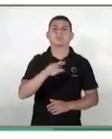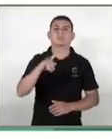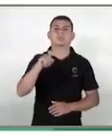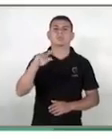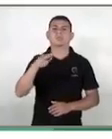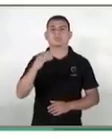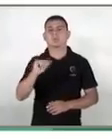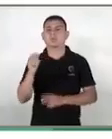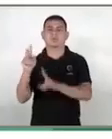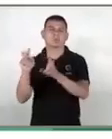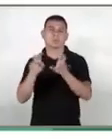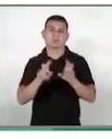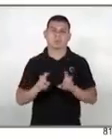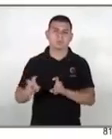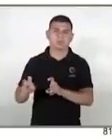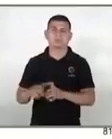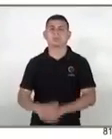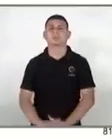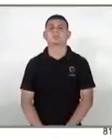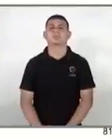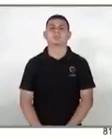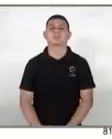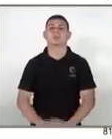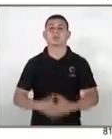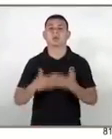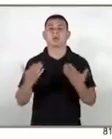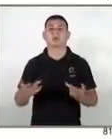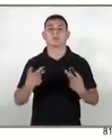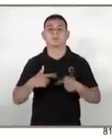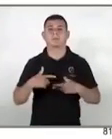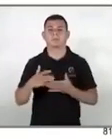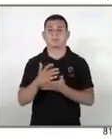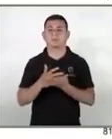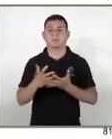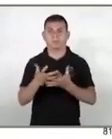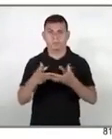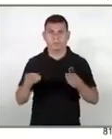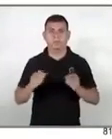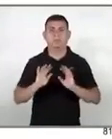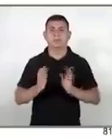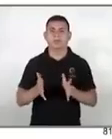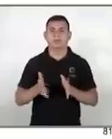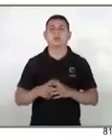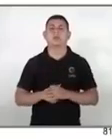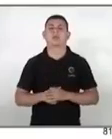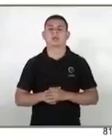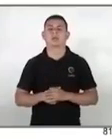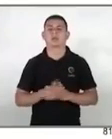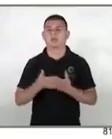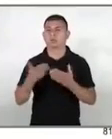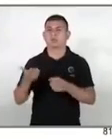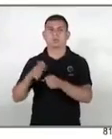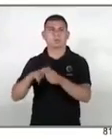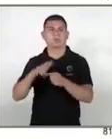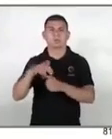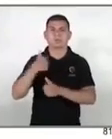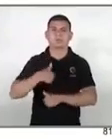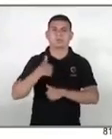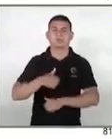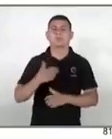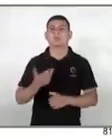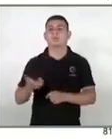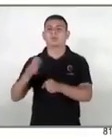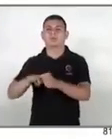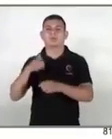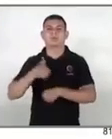de otros perfiles. Con respecto al total de casos recuperados por jurisdicción sanitaria, en la